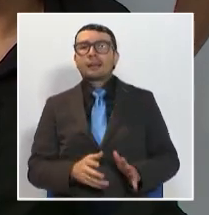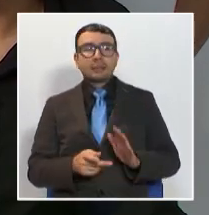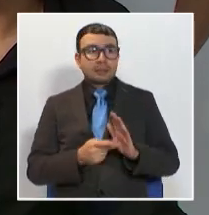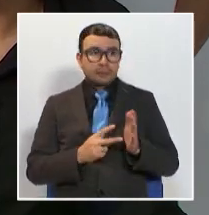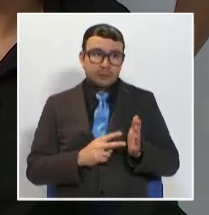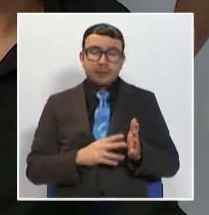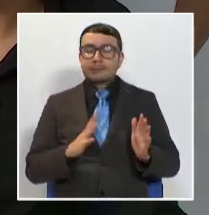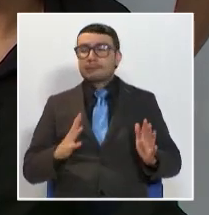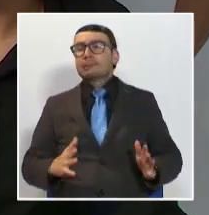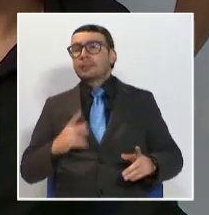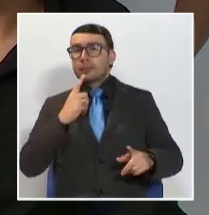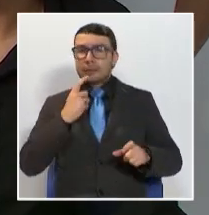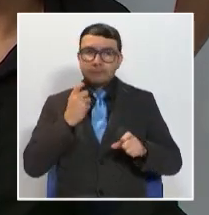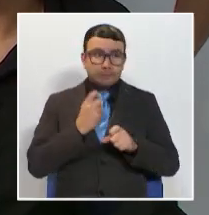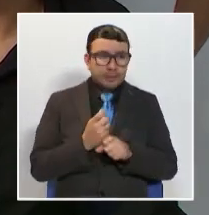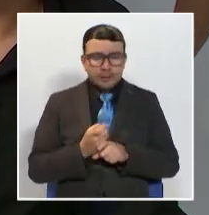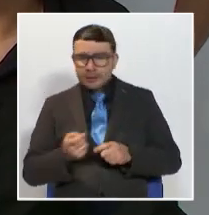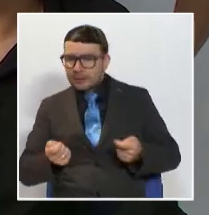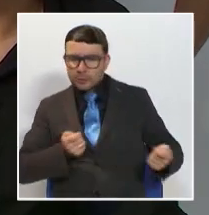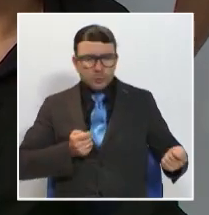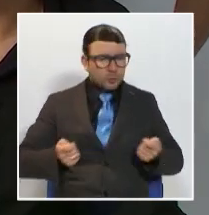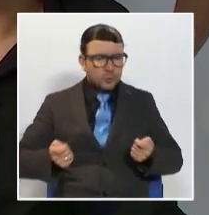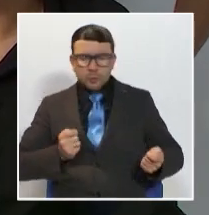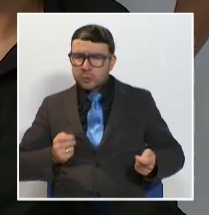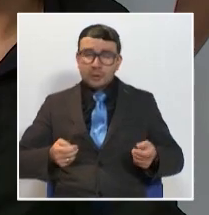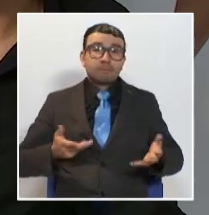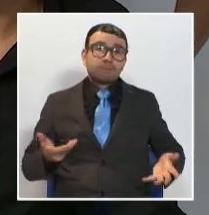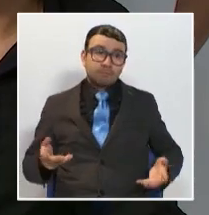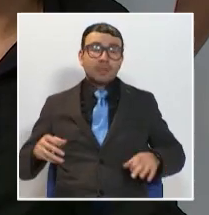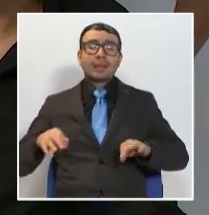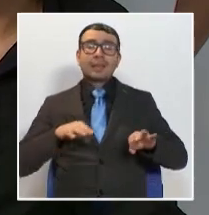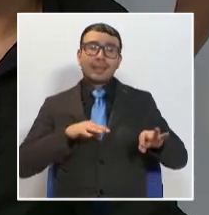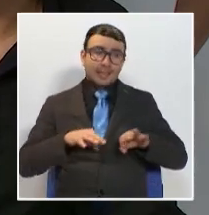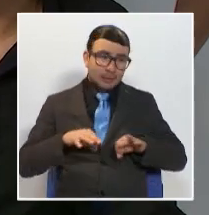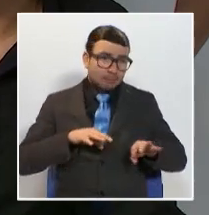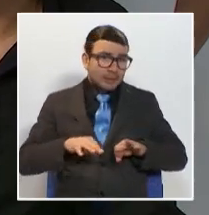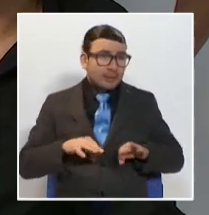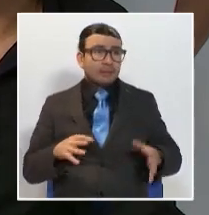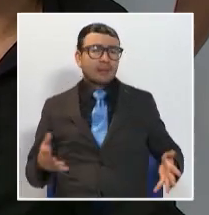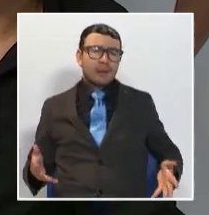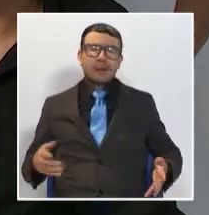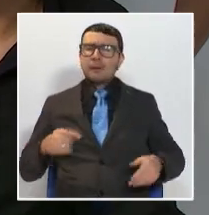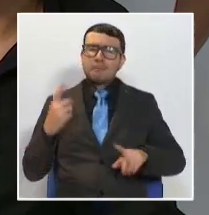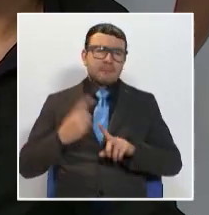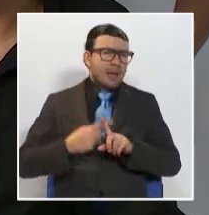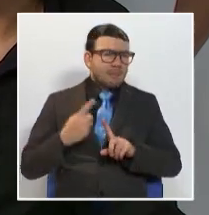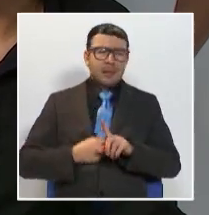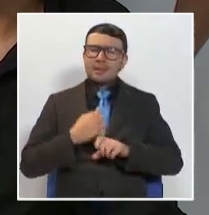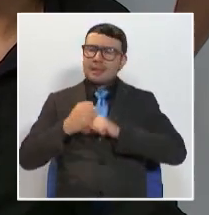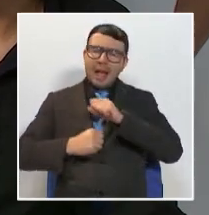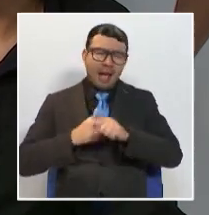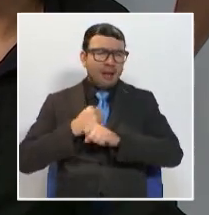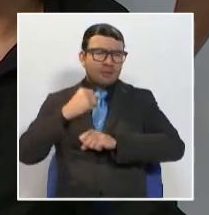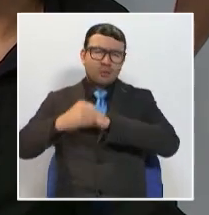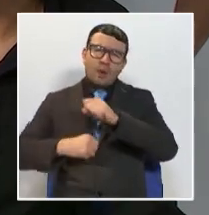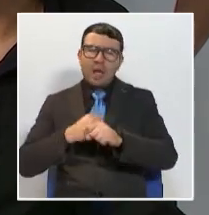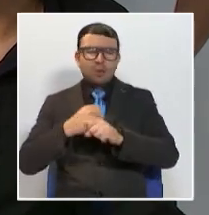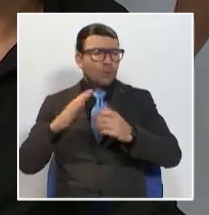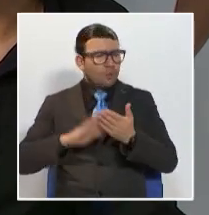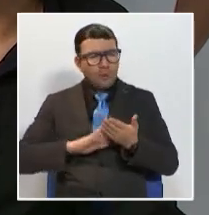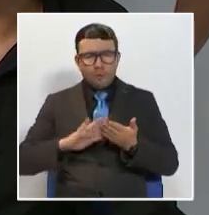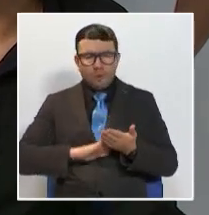sombrío, digamos que es más difícil de tratar. Hay que explicarle bien al paciente que muchas veces requiere de meses o de años de tratamiento. Es una